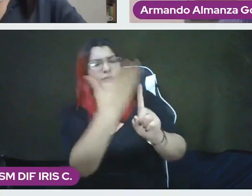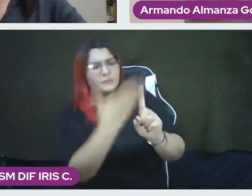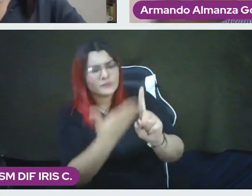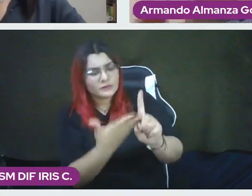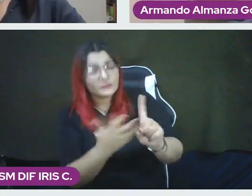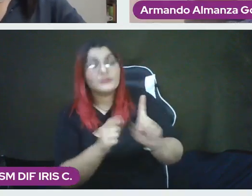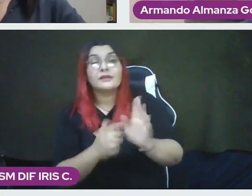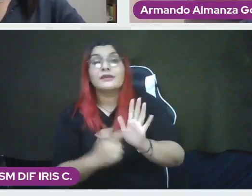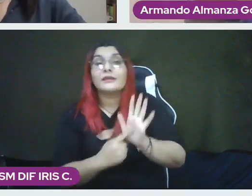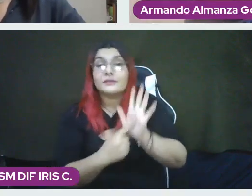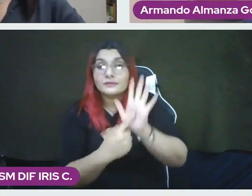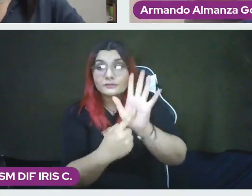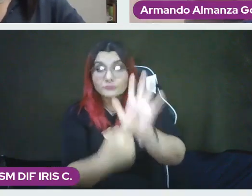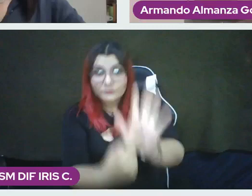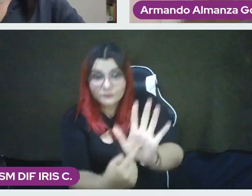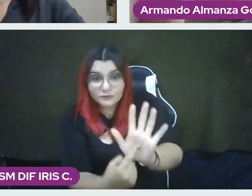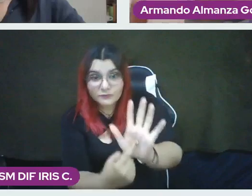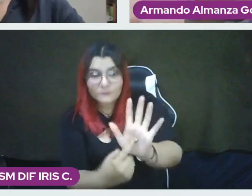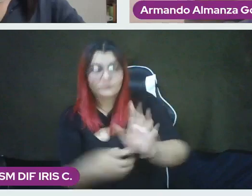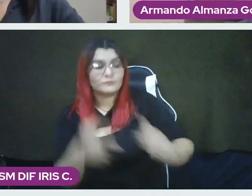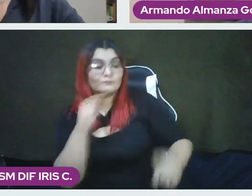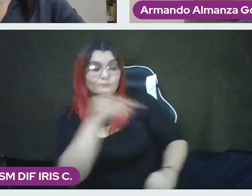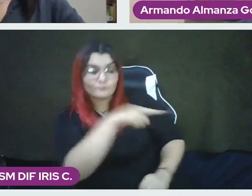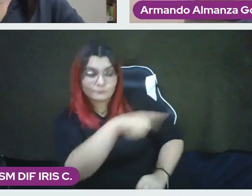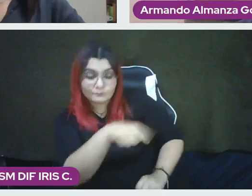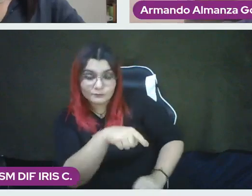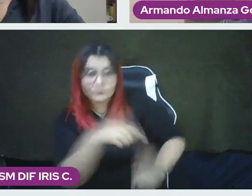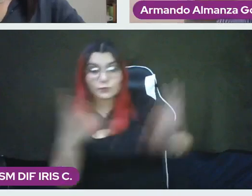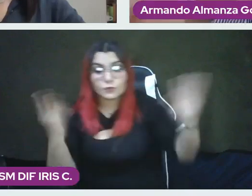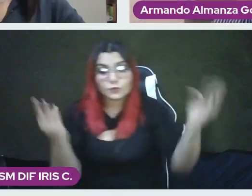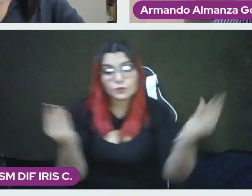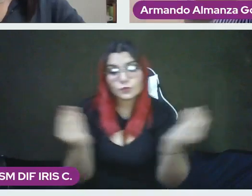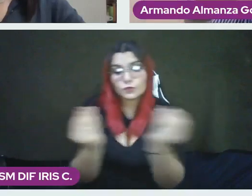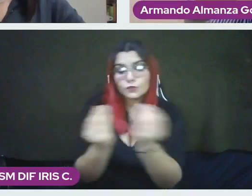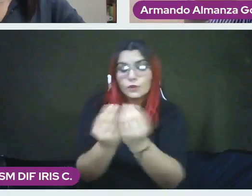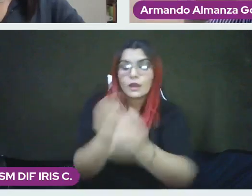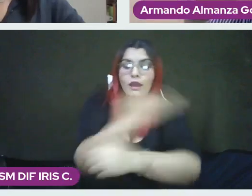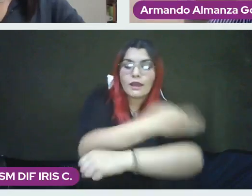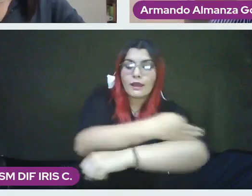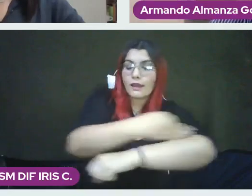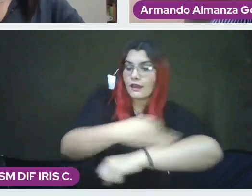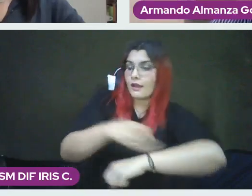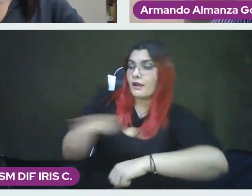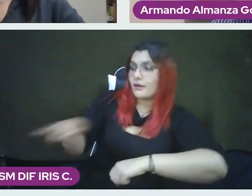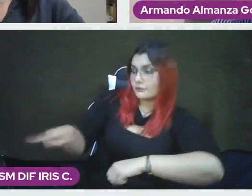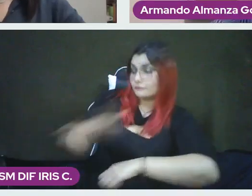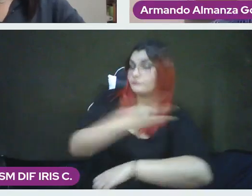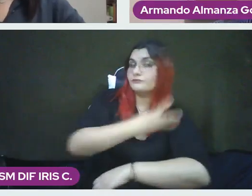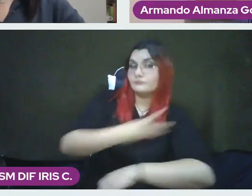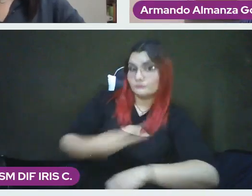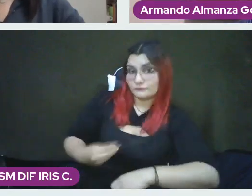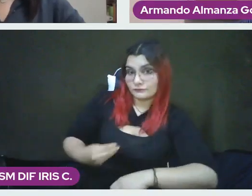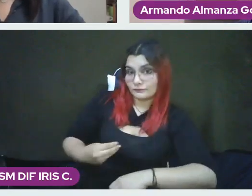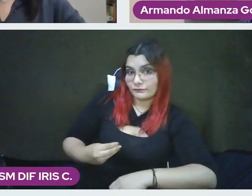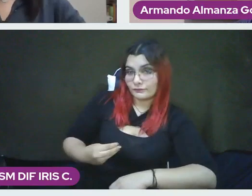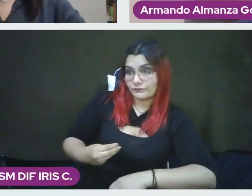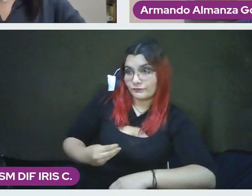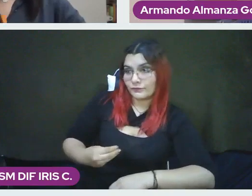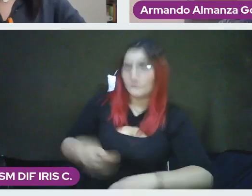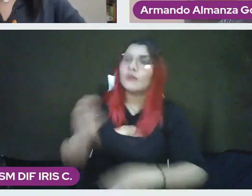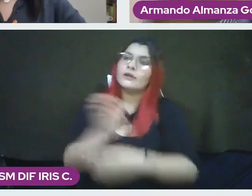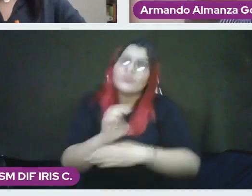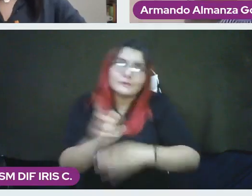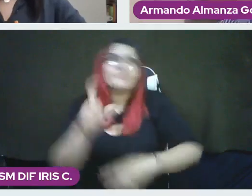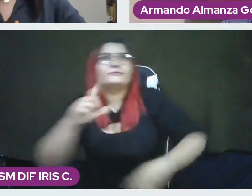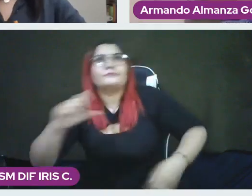en la etapa de la adolescencia, y justamente en la adolescencia es eso, el adolecer de una identidad,